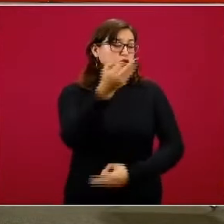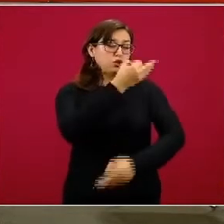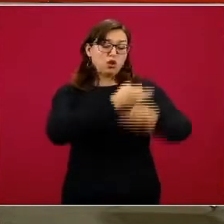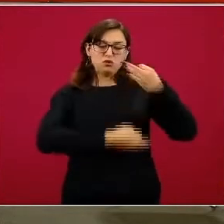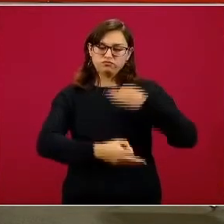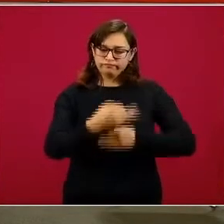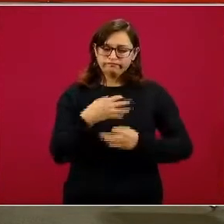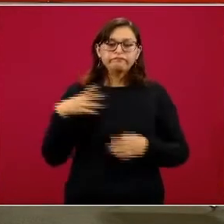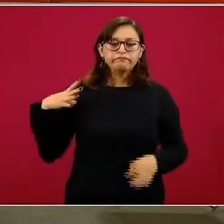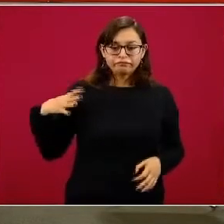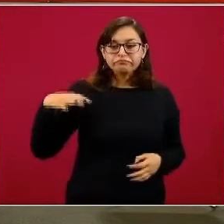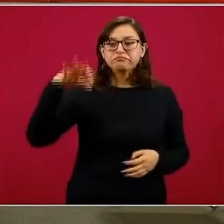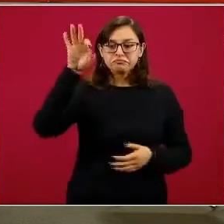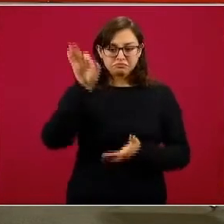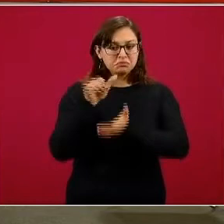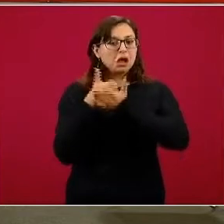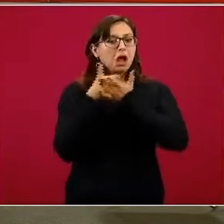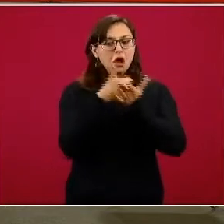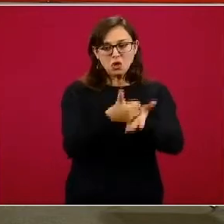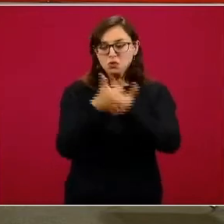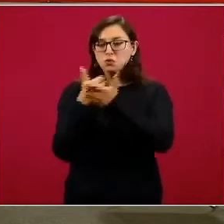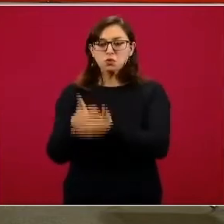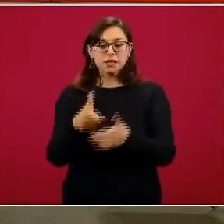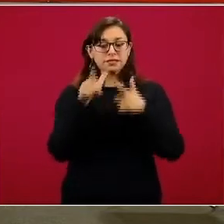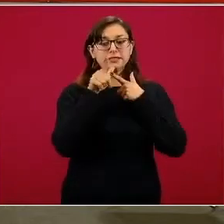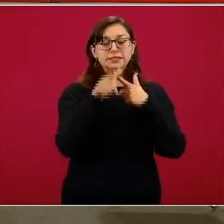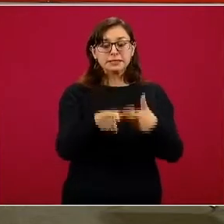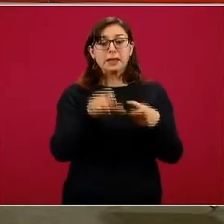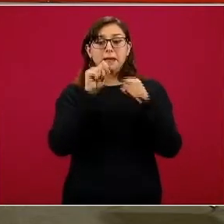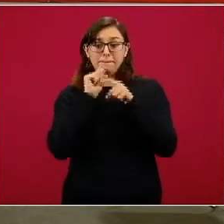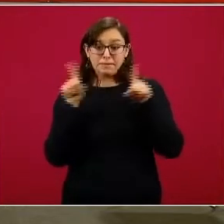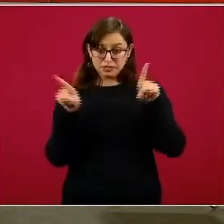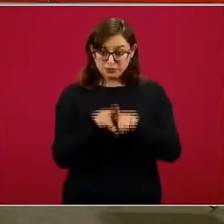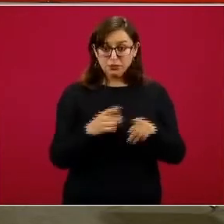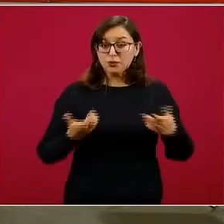en casos de emergencia y a mantener nuestras calles,